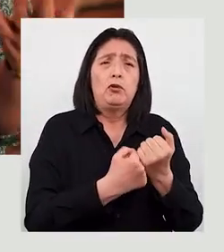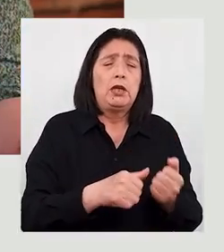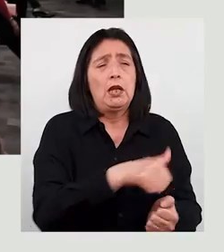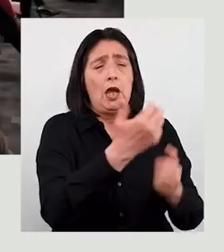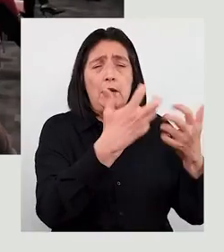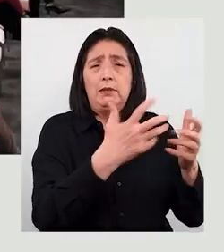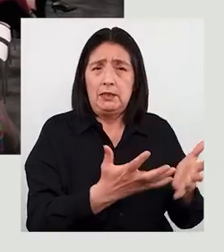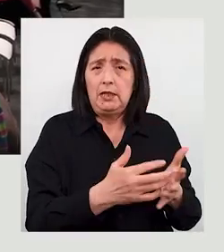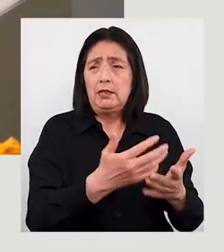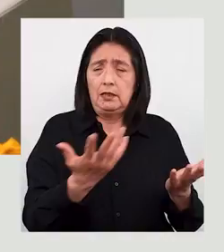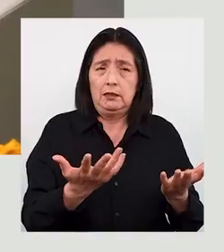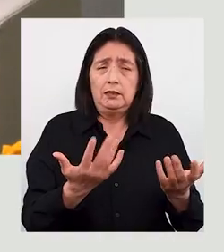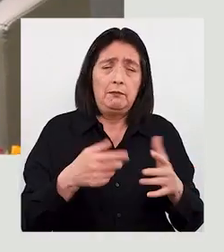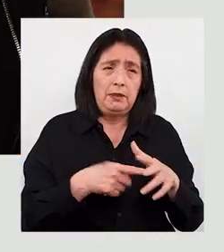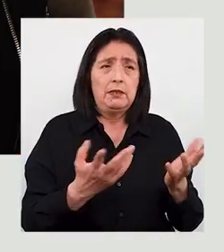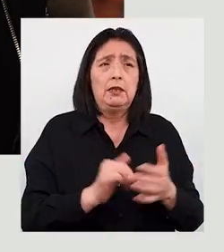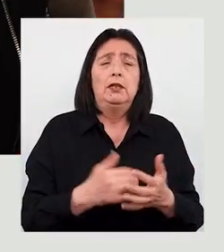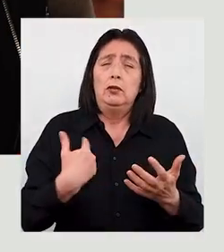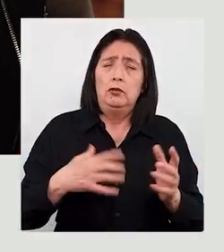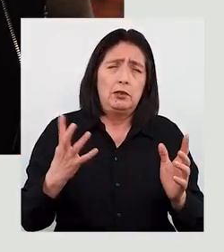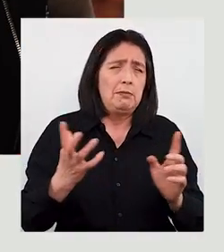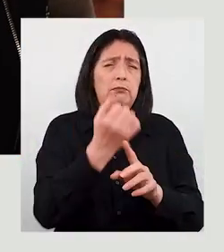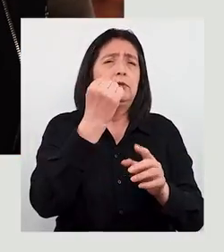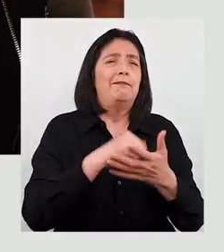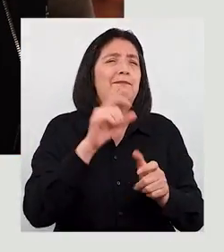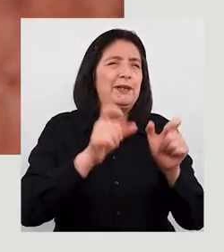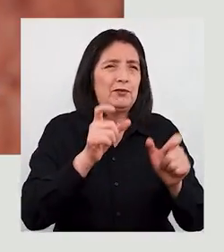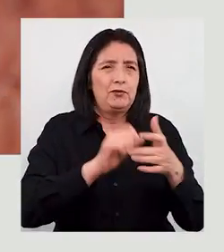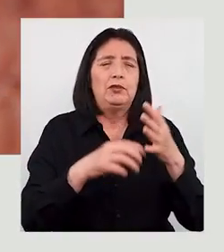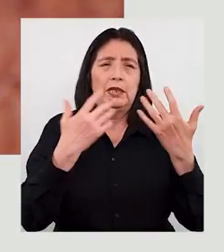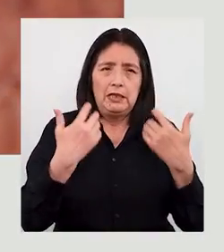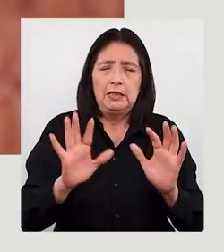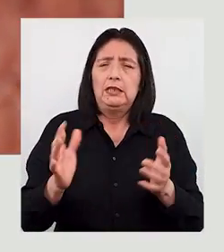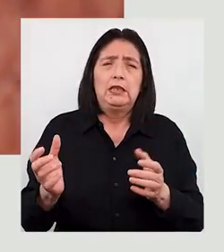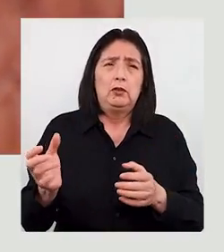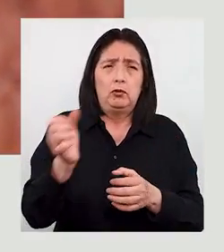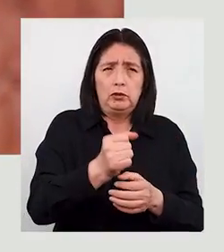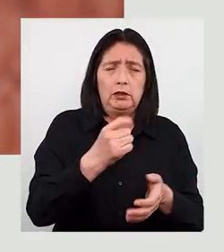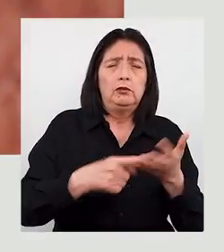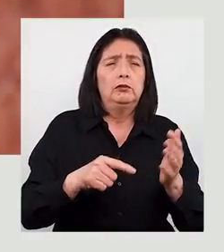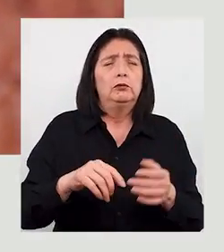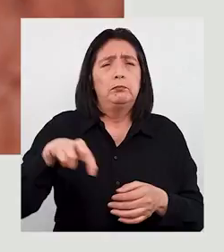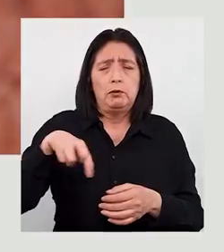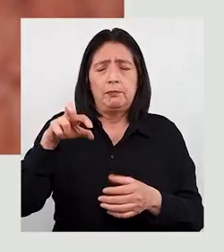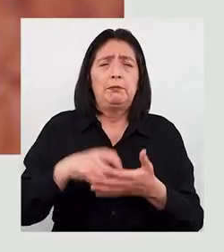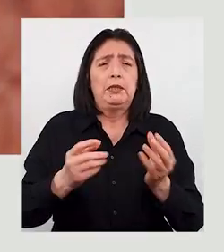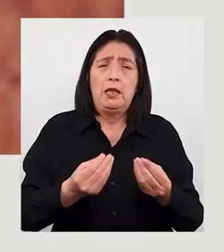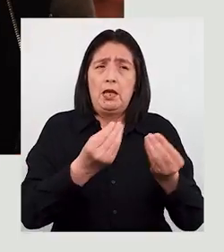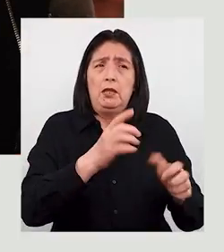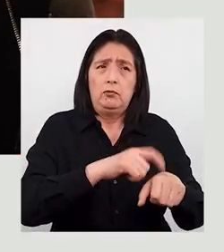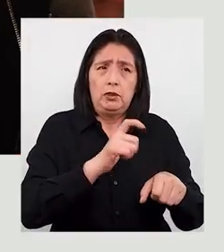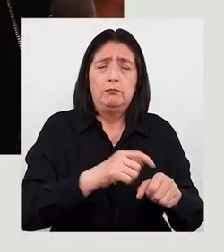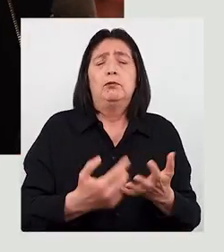a empresarias que vienen atrás nuestros, ¿no? Lo que más rescato es eso, ¿no? Personas que han sido contratadas por PromPerú para que den su